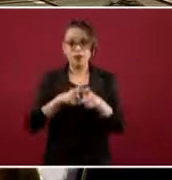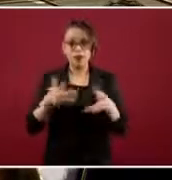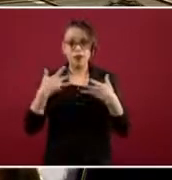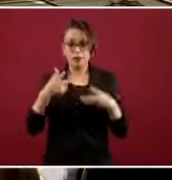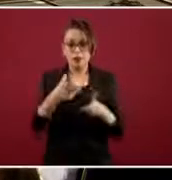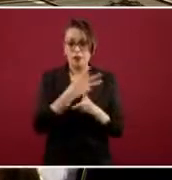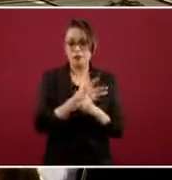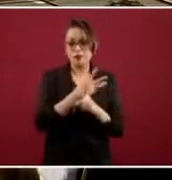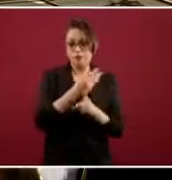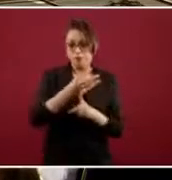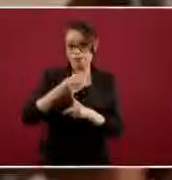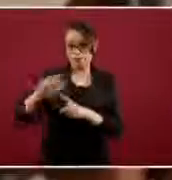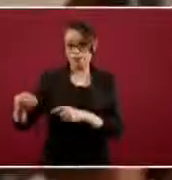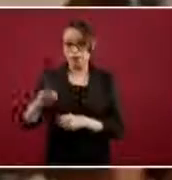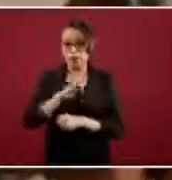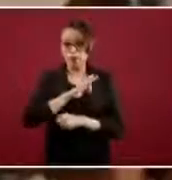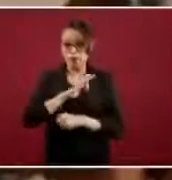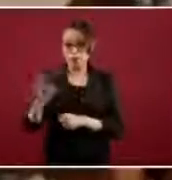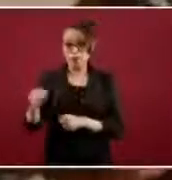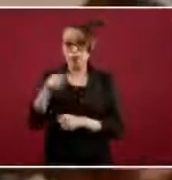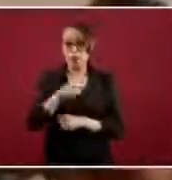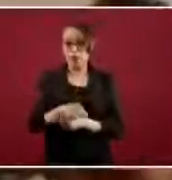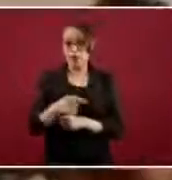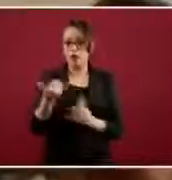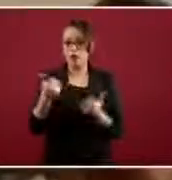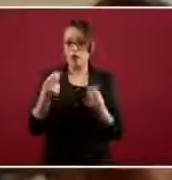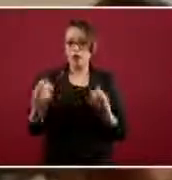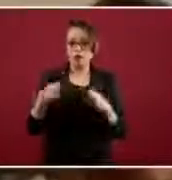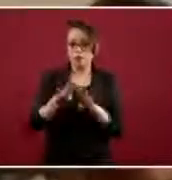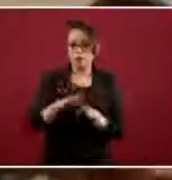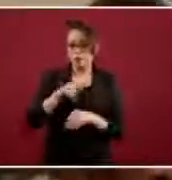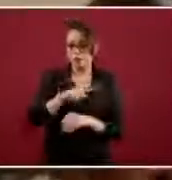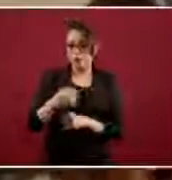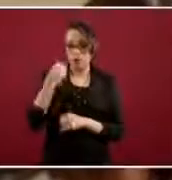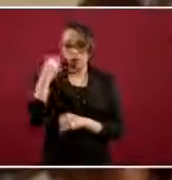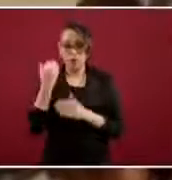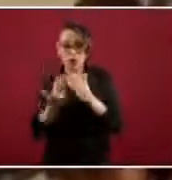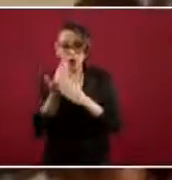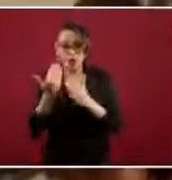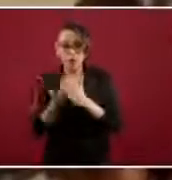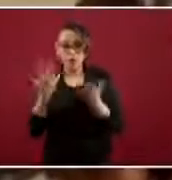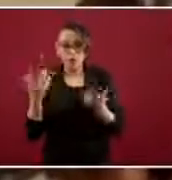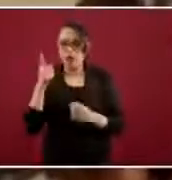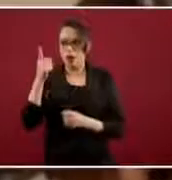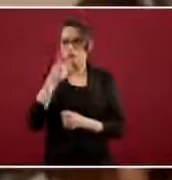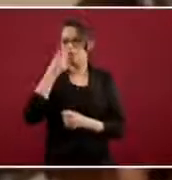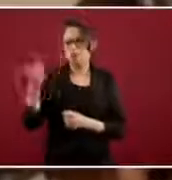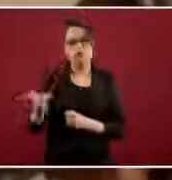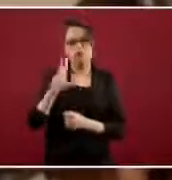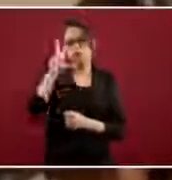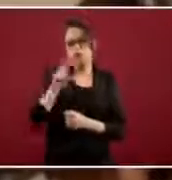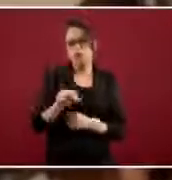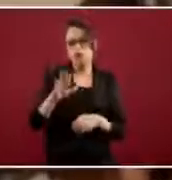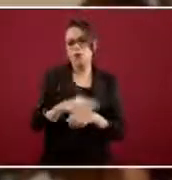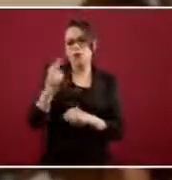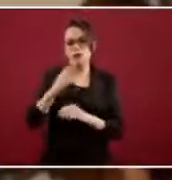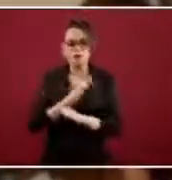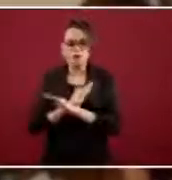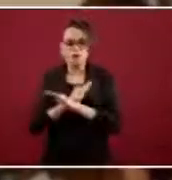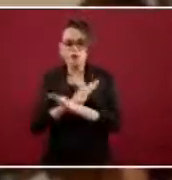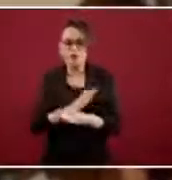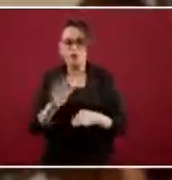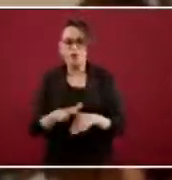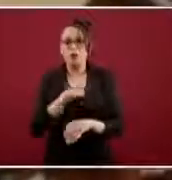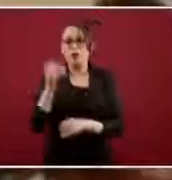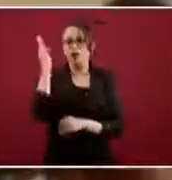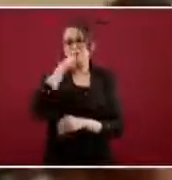mismo ha dicho que no quiere dejarlas porque pues es un medio para combatir las fake news, pero se pudiera hacer estas conferencias mañaneras,